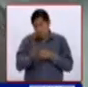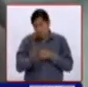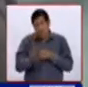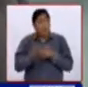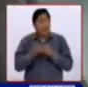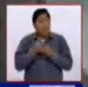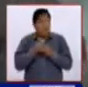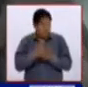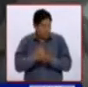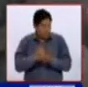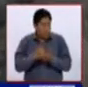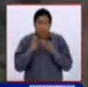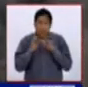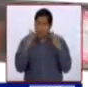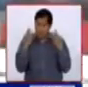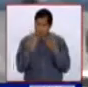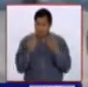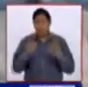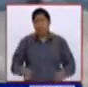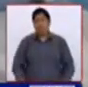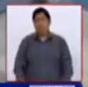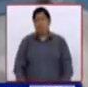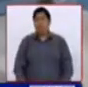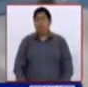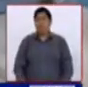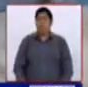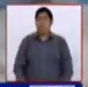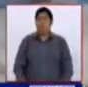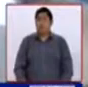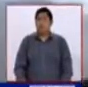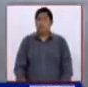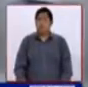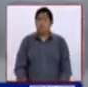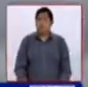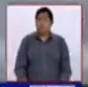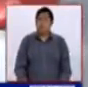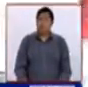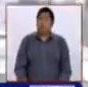podemos ayudar a los familiares.